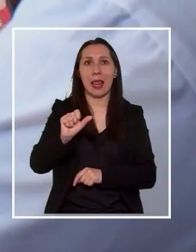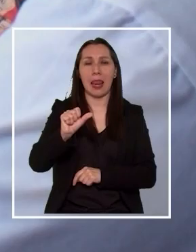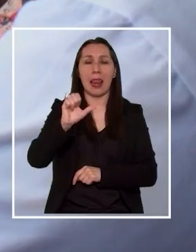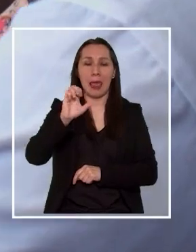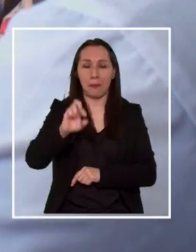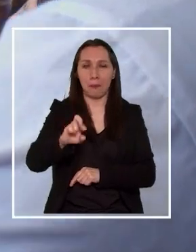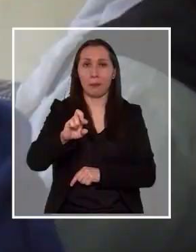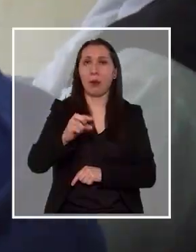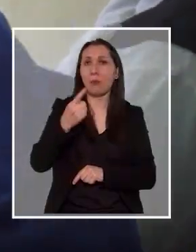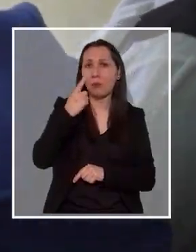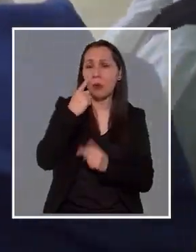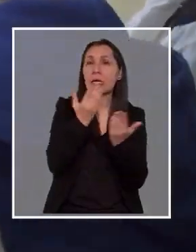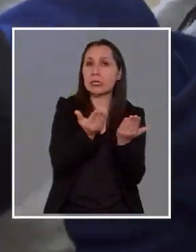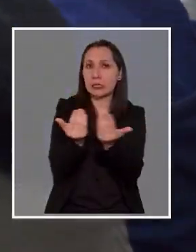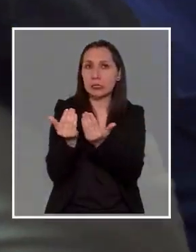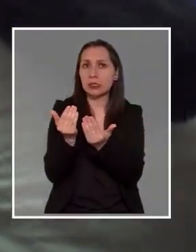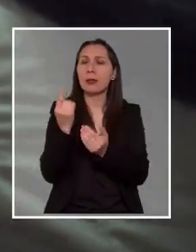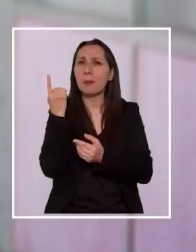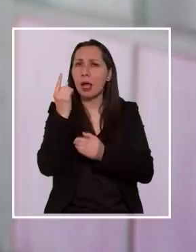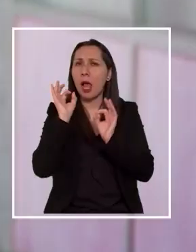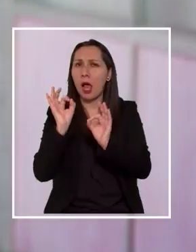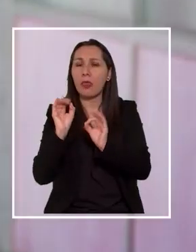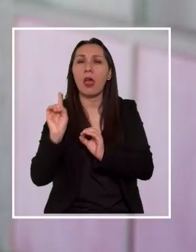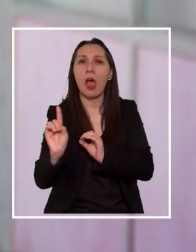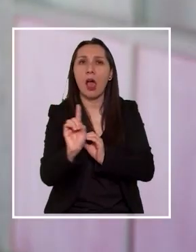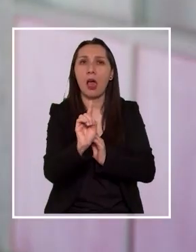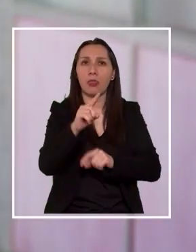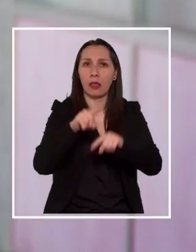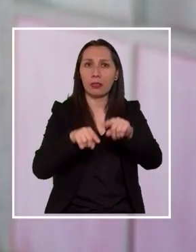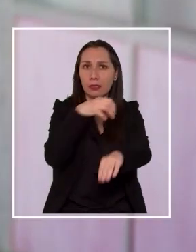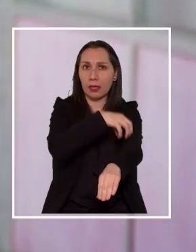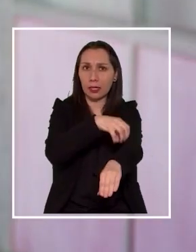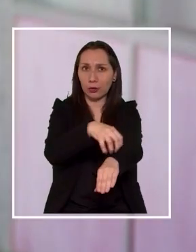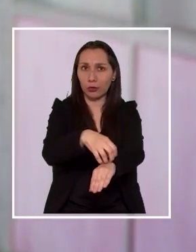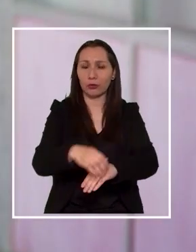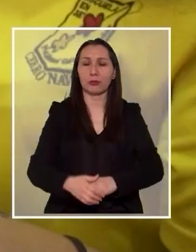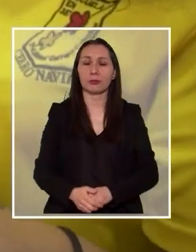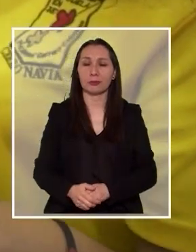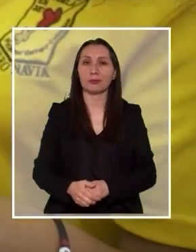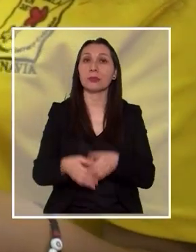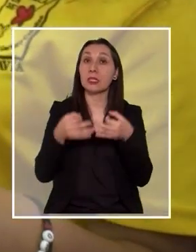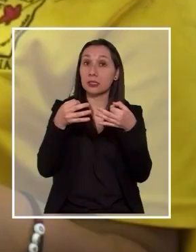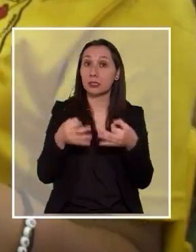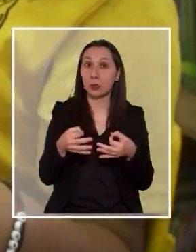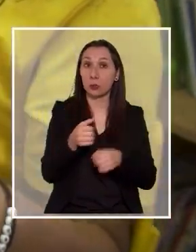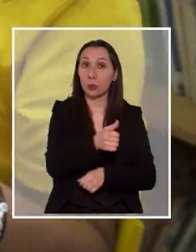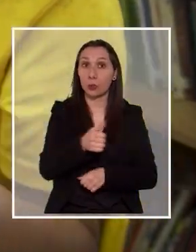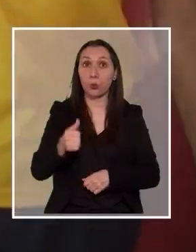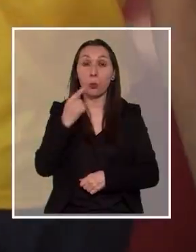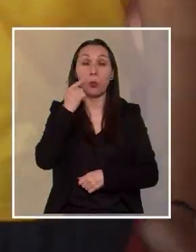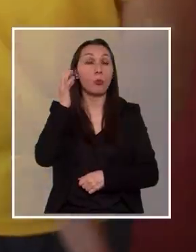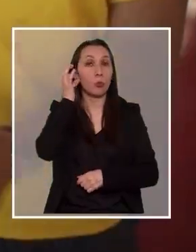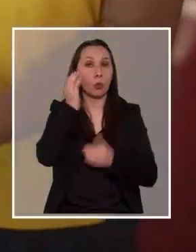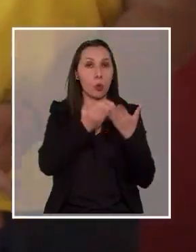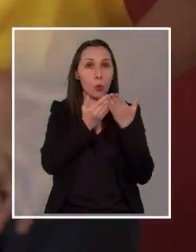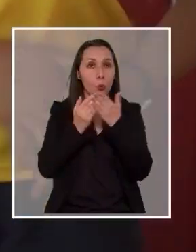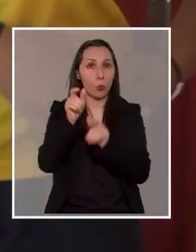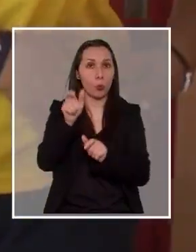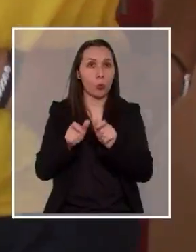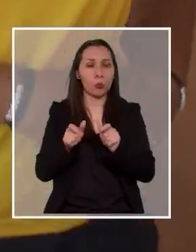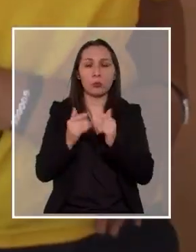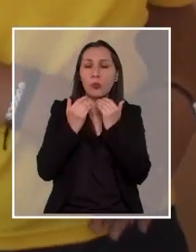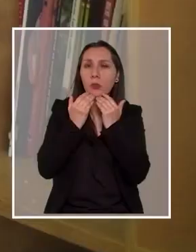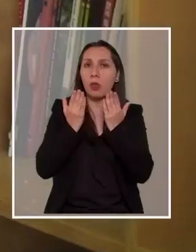SLEP. Considerando necesidades y particularidades de cada territorio. Para asegurar que todos y todas